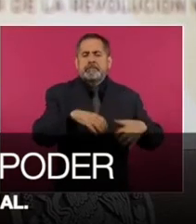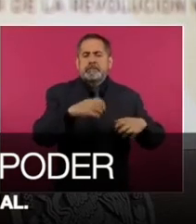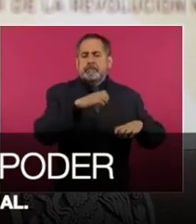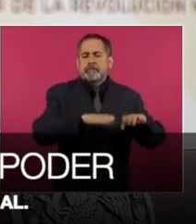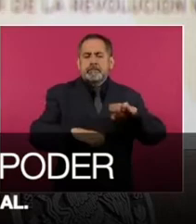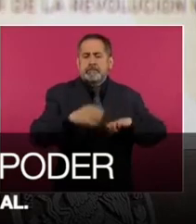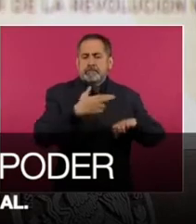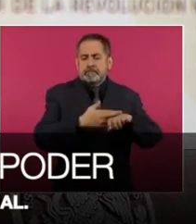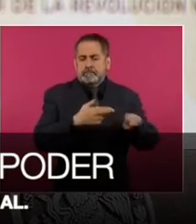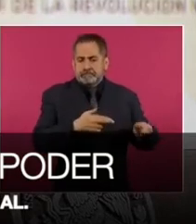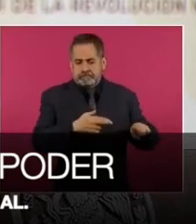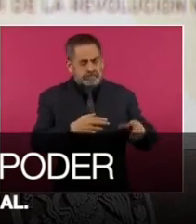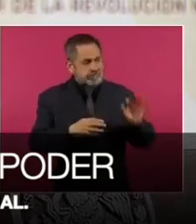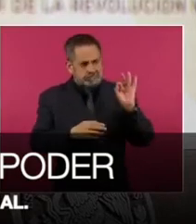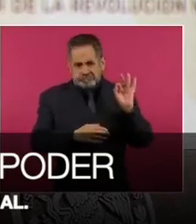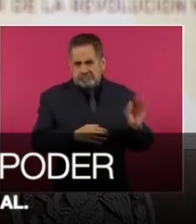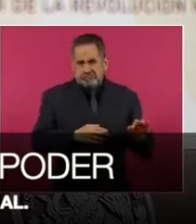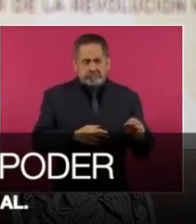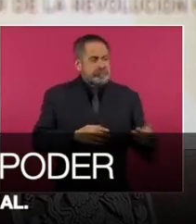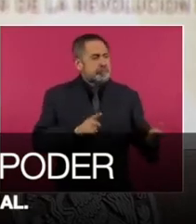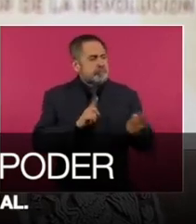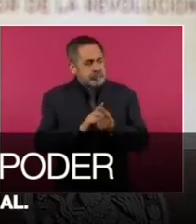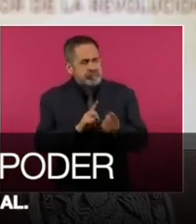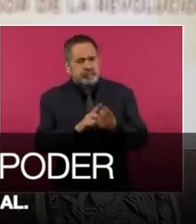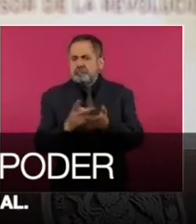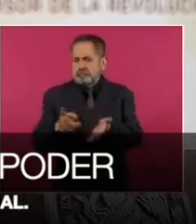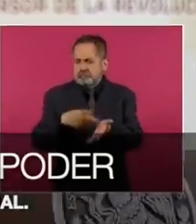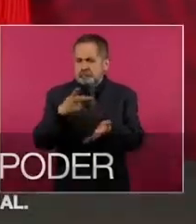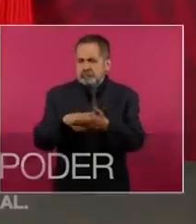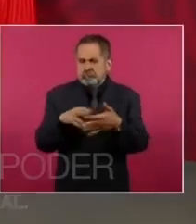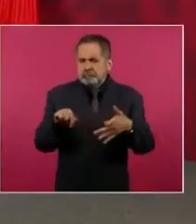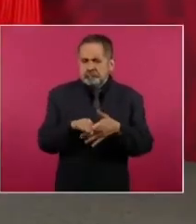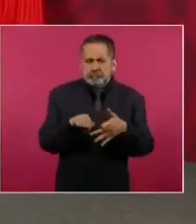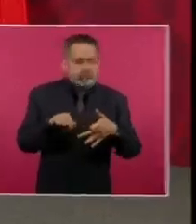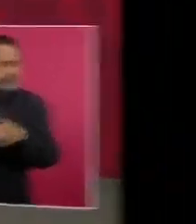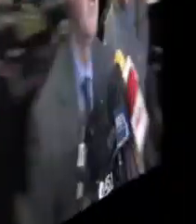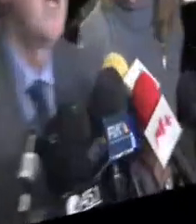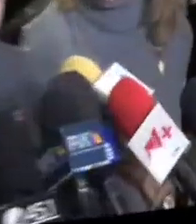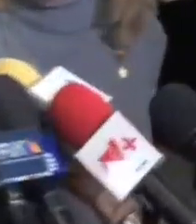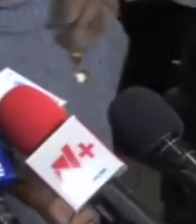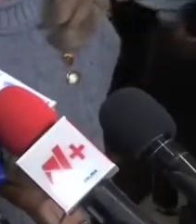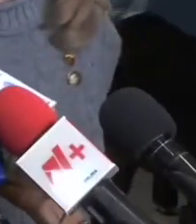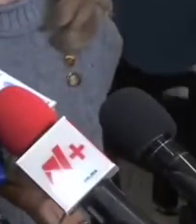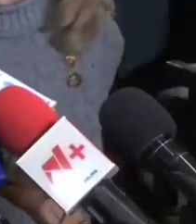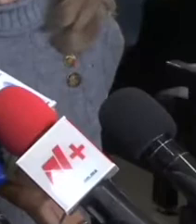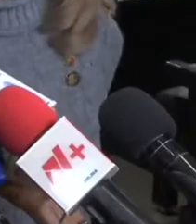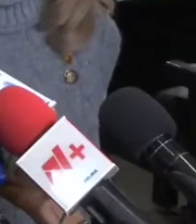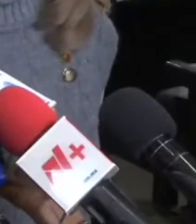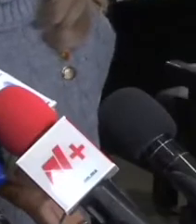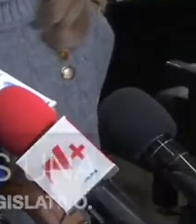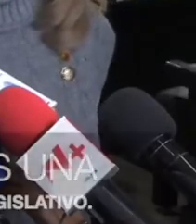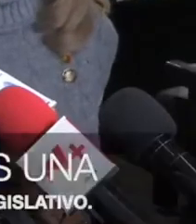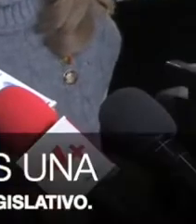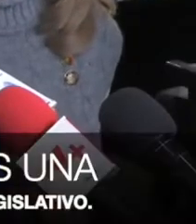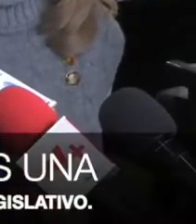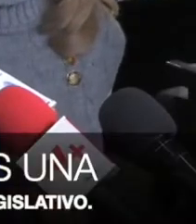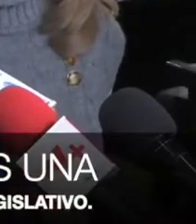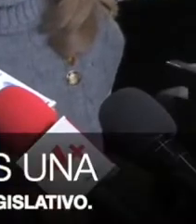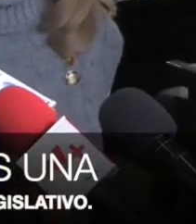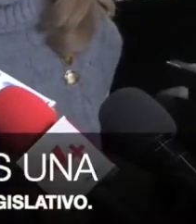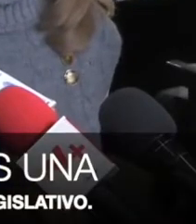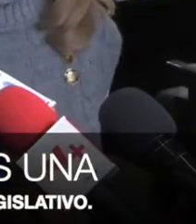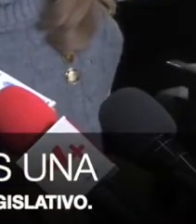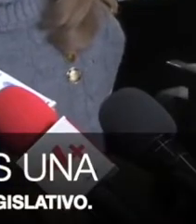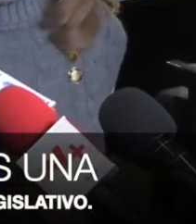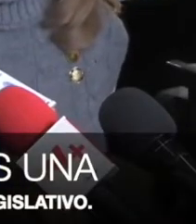consulta ciudadana. Ante esto, el líder de la Cámara de Diputados, Santiago Creel Miranda, dijo que promover una consulta cuando el proceso aún